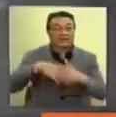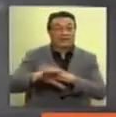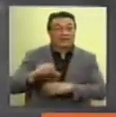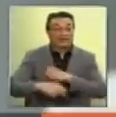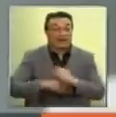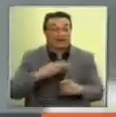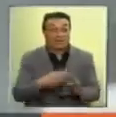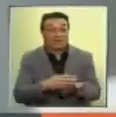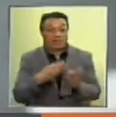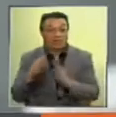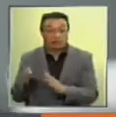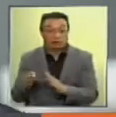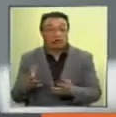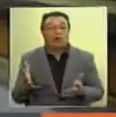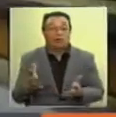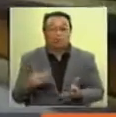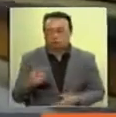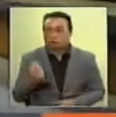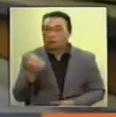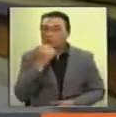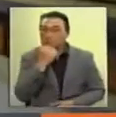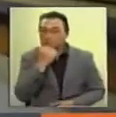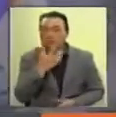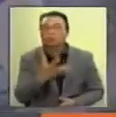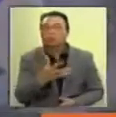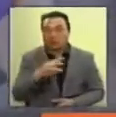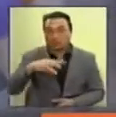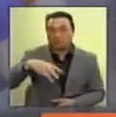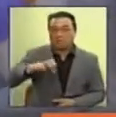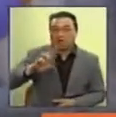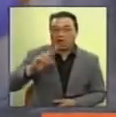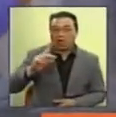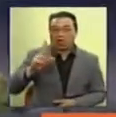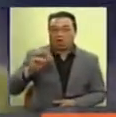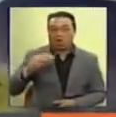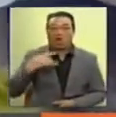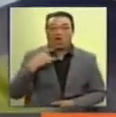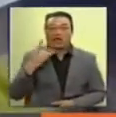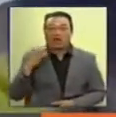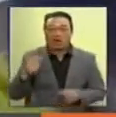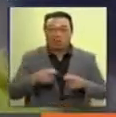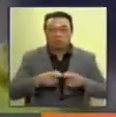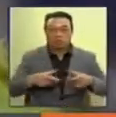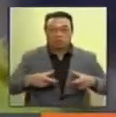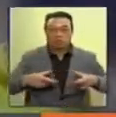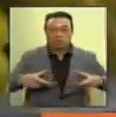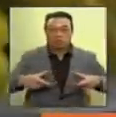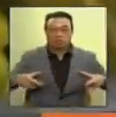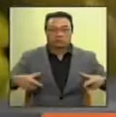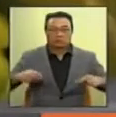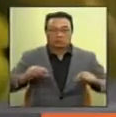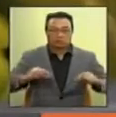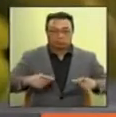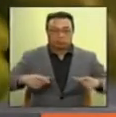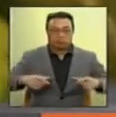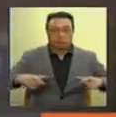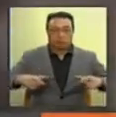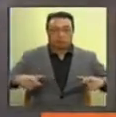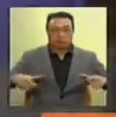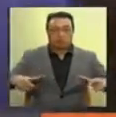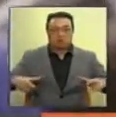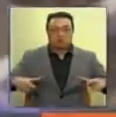Años después, está claro que no tuvieron razón. La fuente Mardoqueo creció siempre, aumentando de a poco su